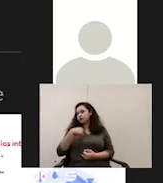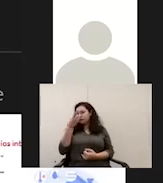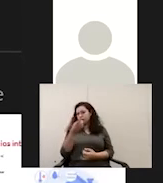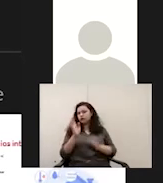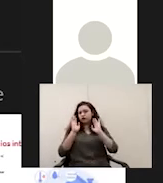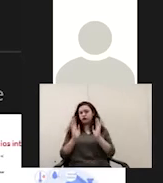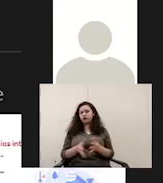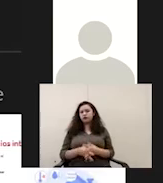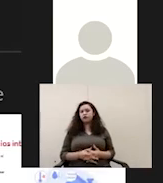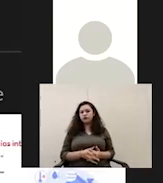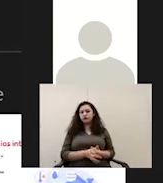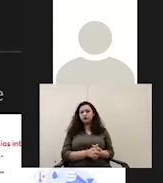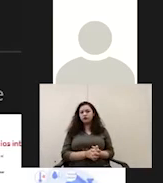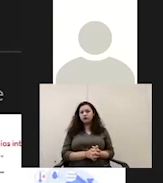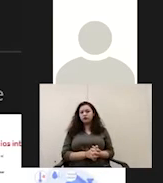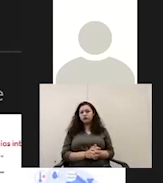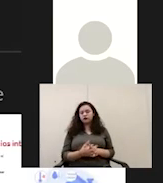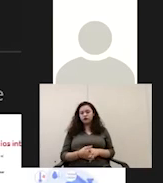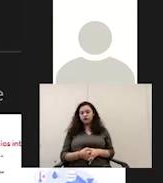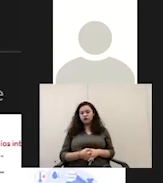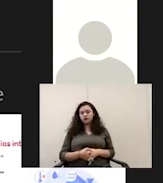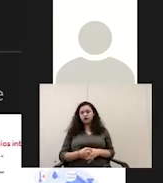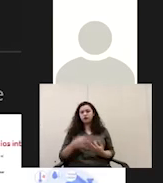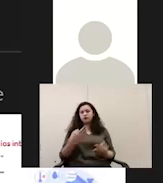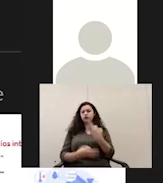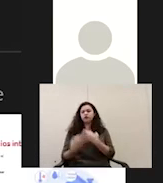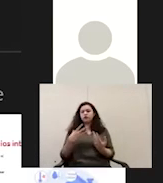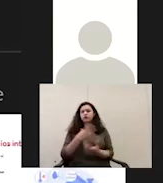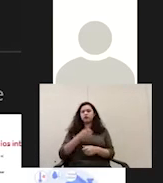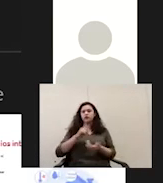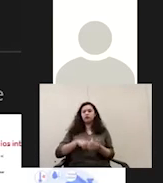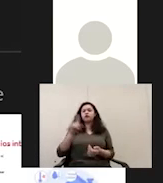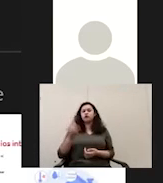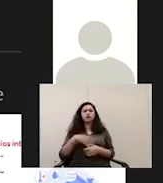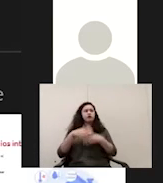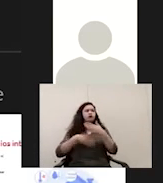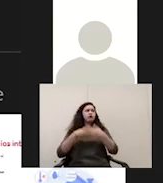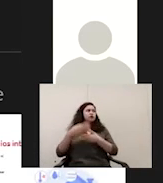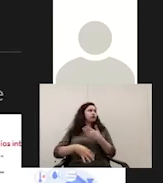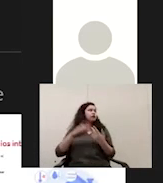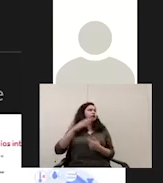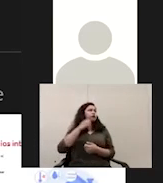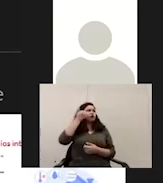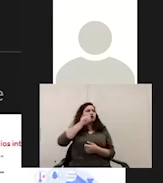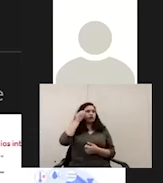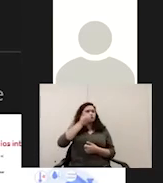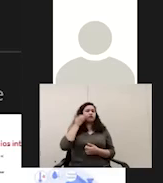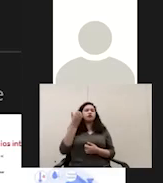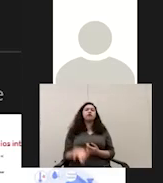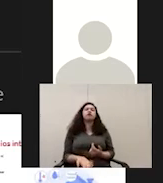estar dotados de los insumos, agua, papel, jabón, hay que tener